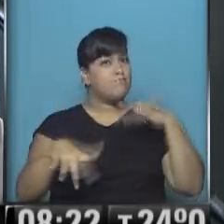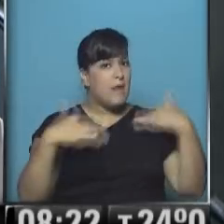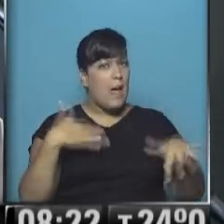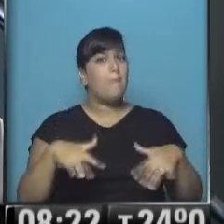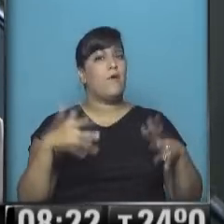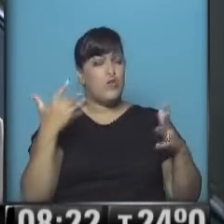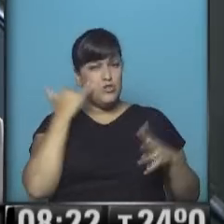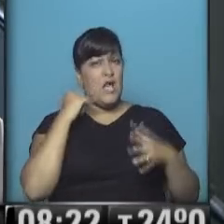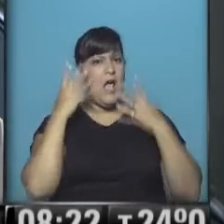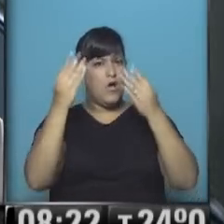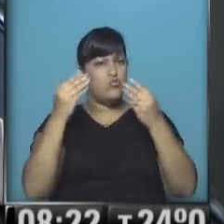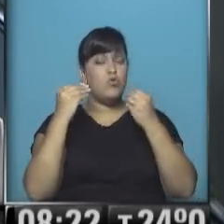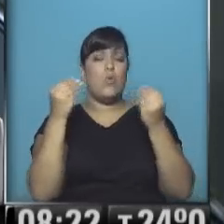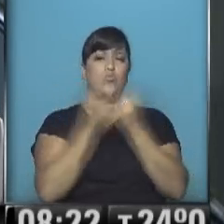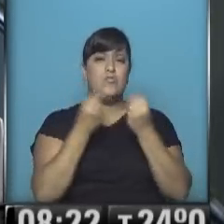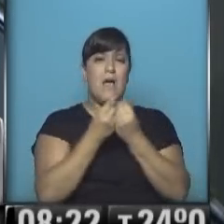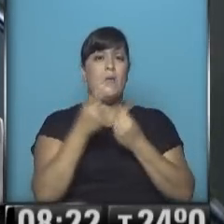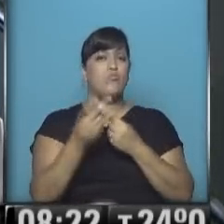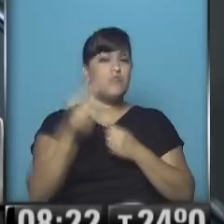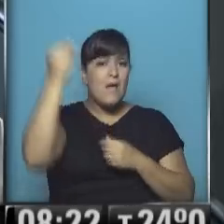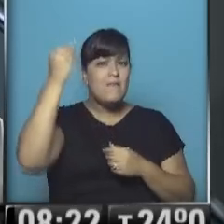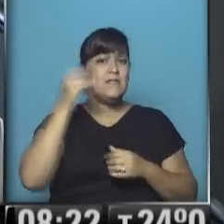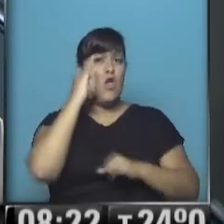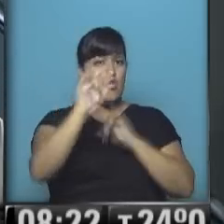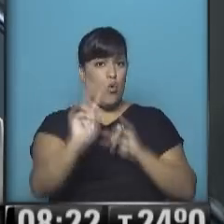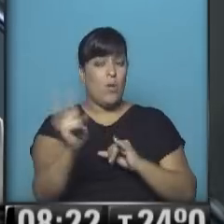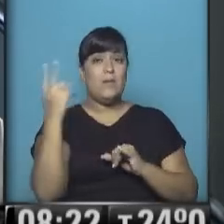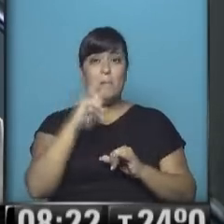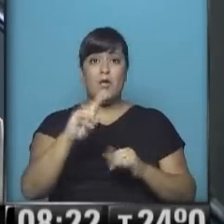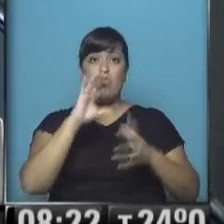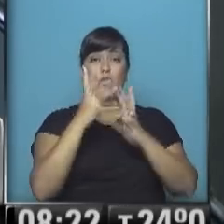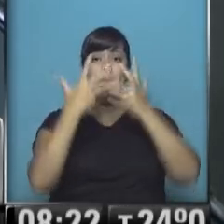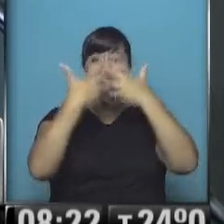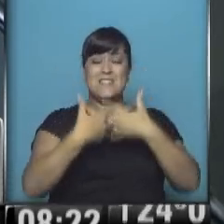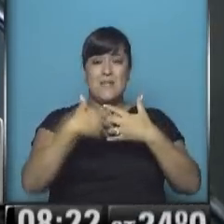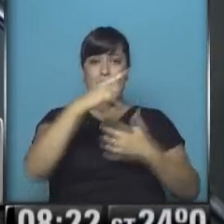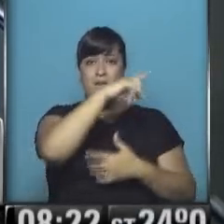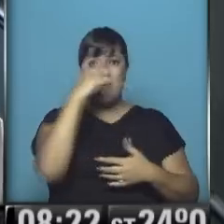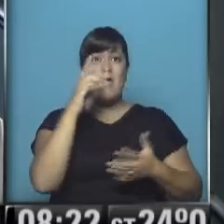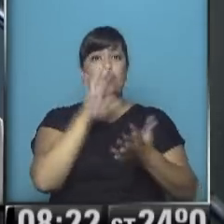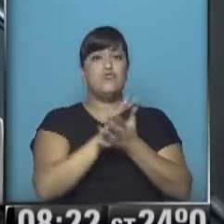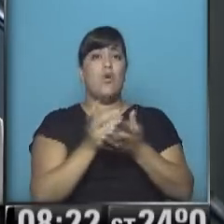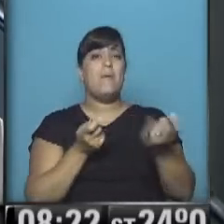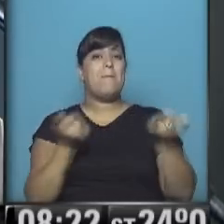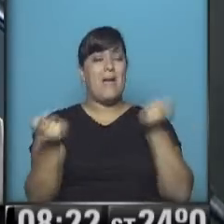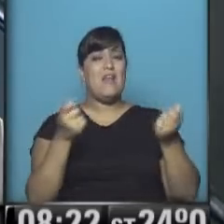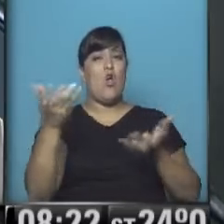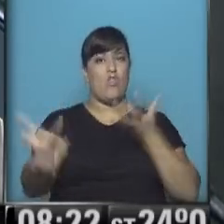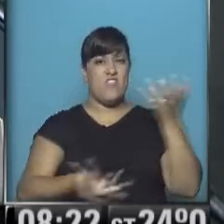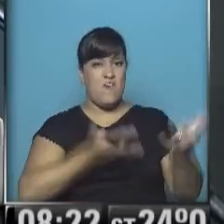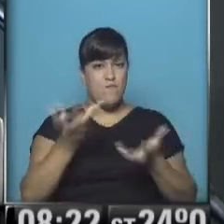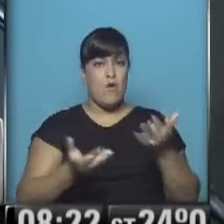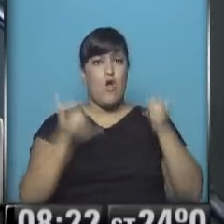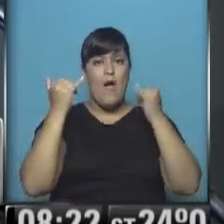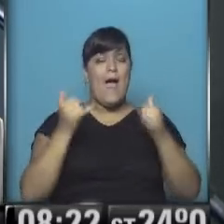veces se tapan estas cuestiones, pero en el sistema federal de manejo de fuego hemos tenido una intervención